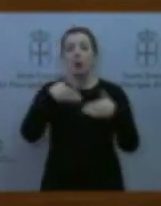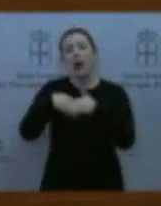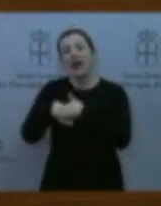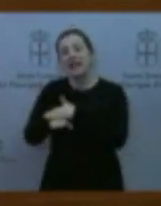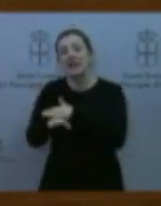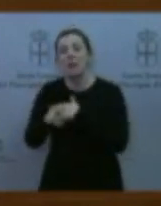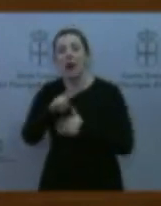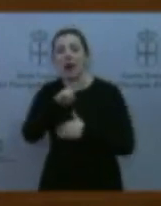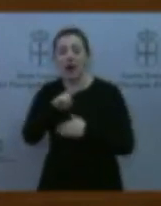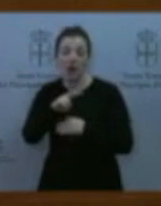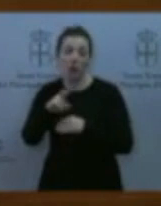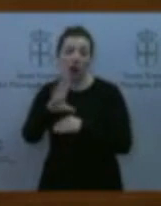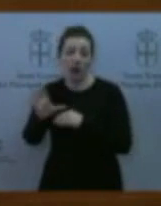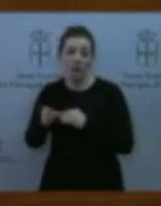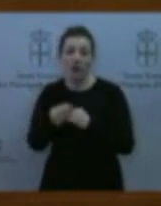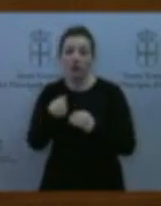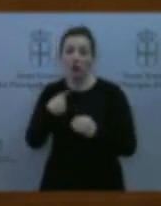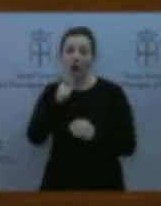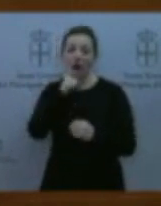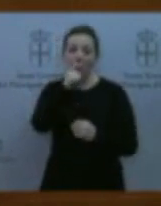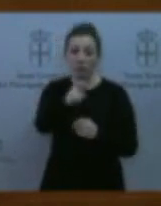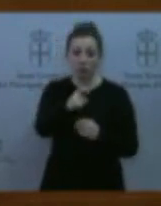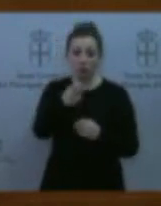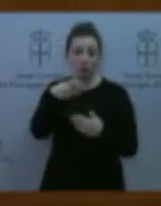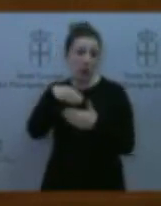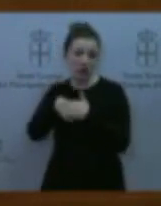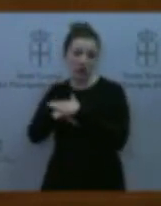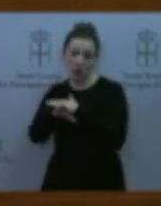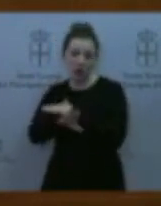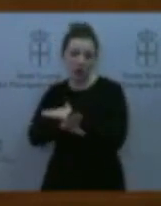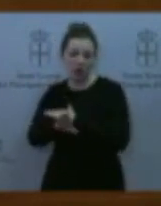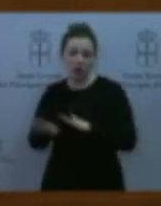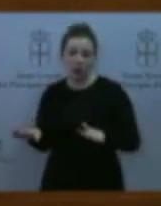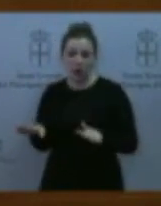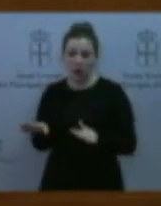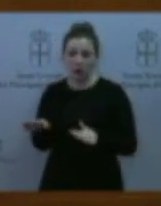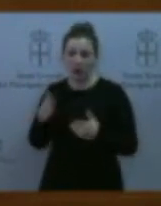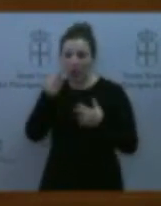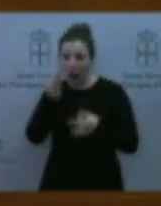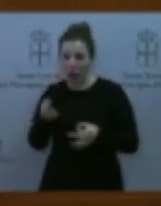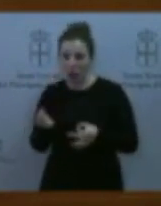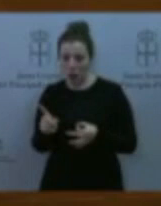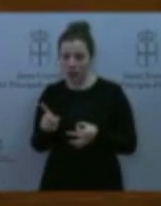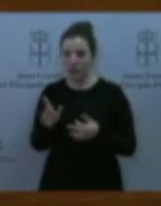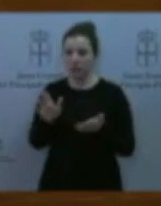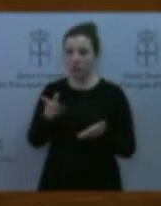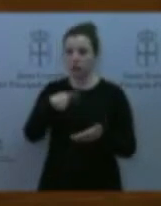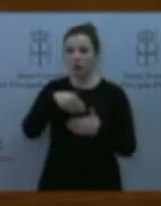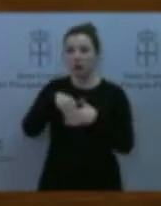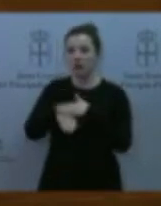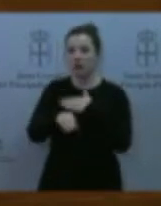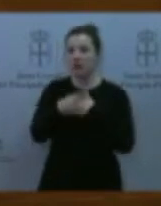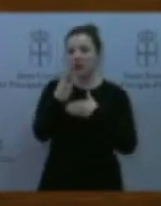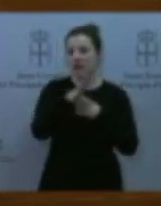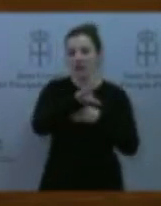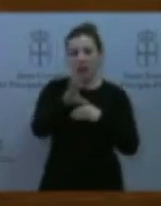una reserva simbólica, porque más que efectiva hemos reservado solo 3 enmiendas y